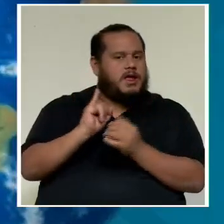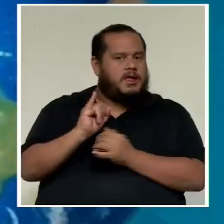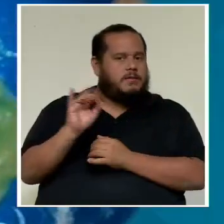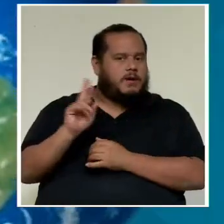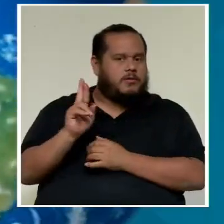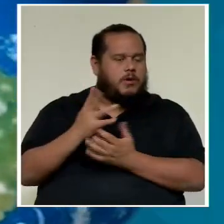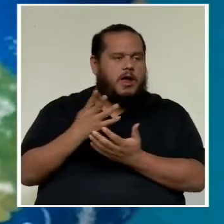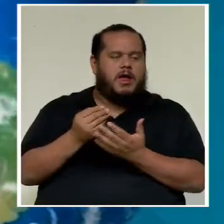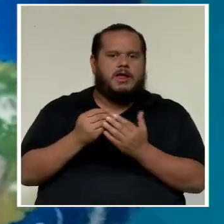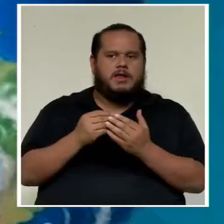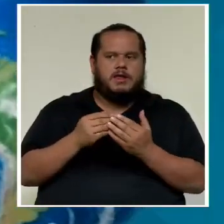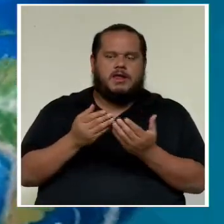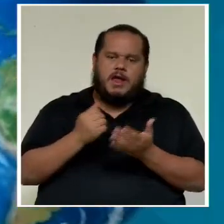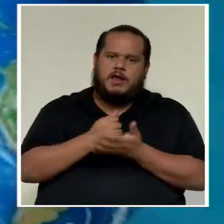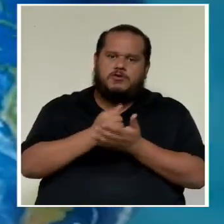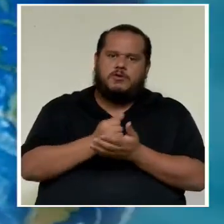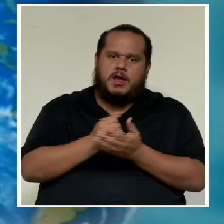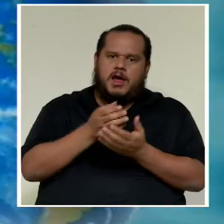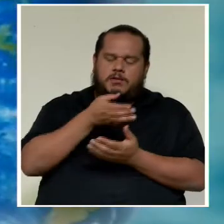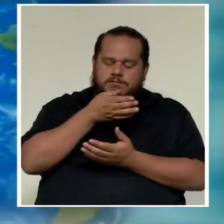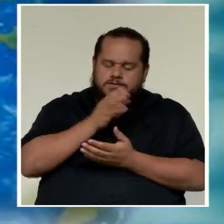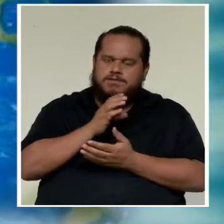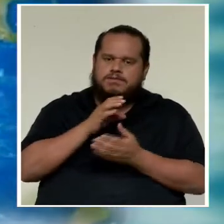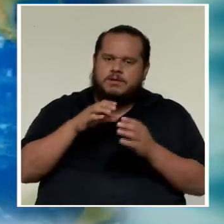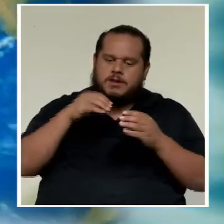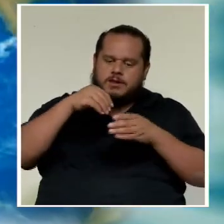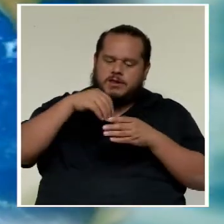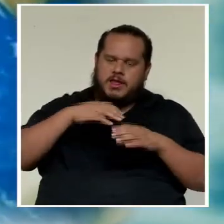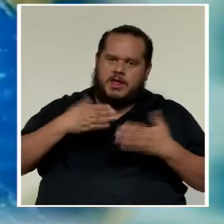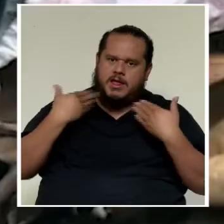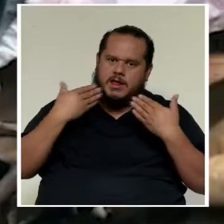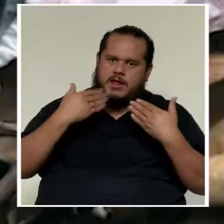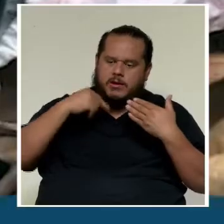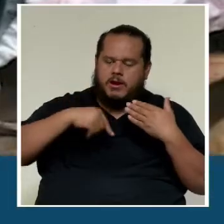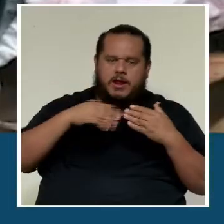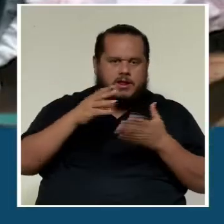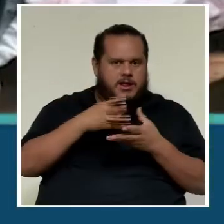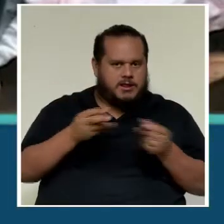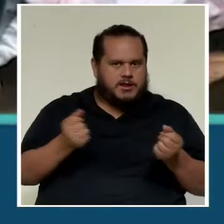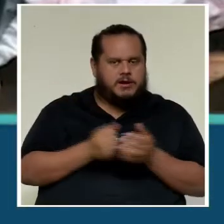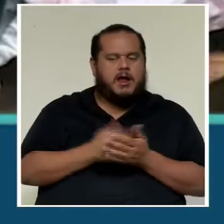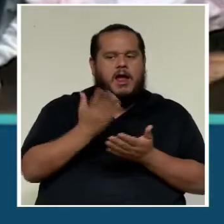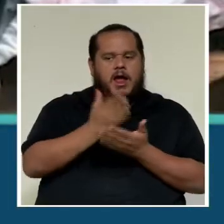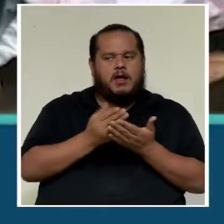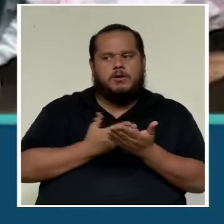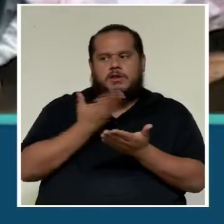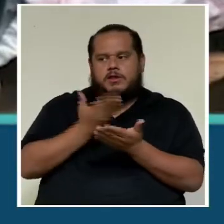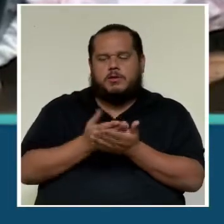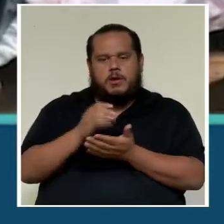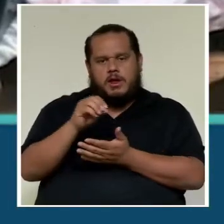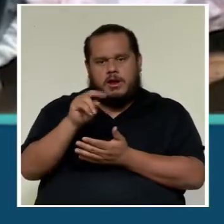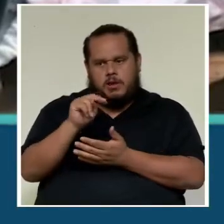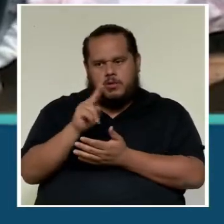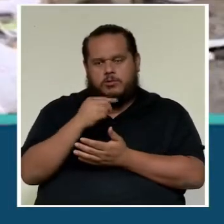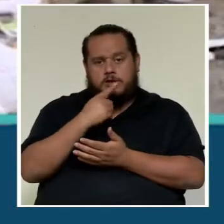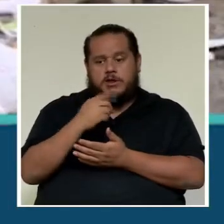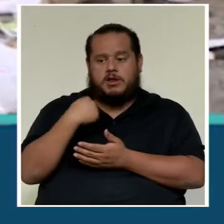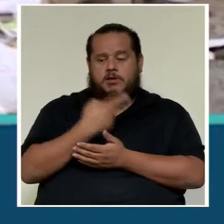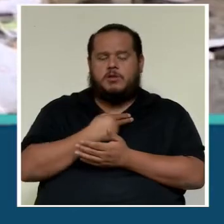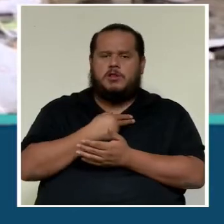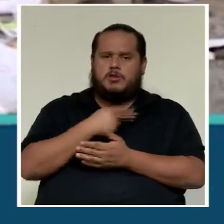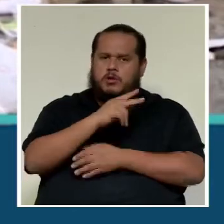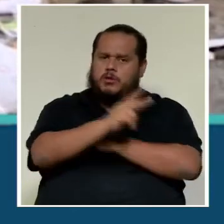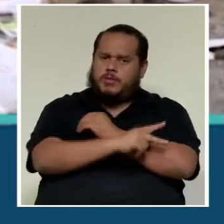de la temperatura de la Tierra. Un reciente informe sobre el clima entregado por Costa Rica a la ONU afirma que nuestro país enfrentará